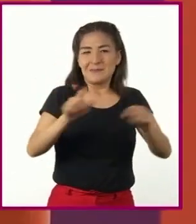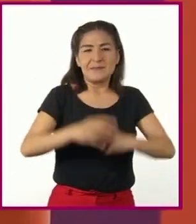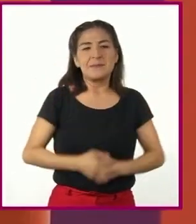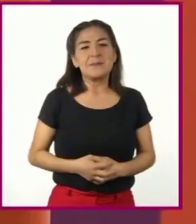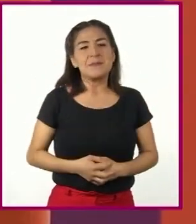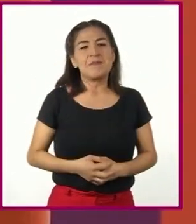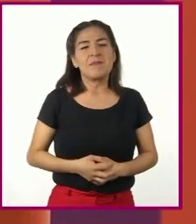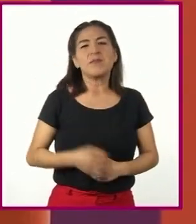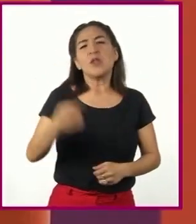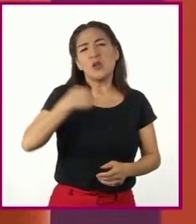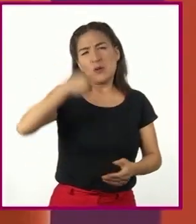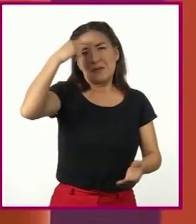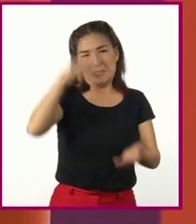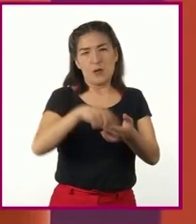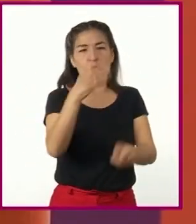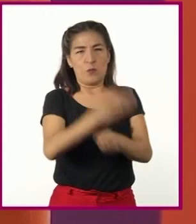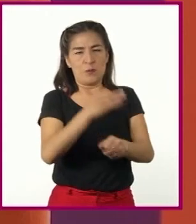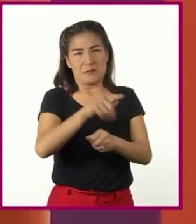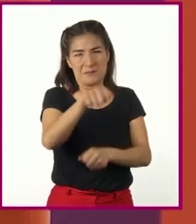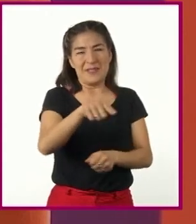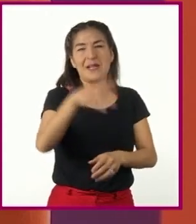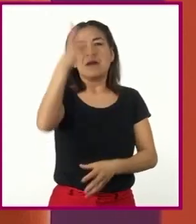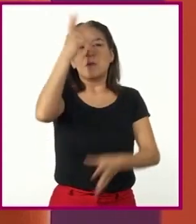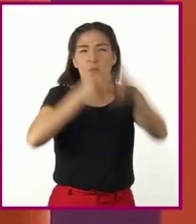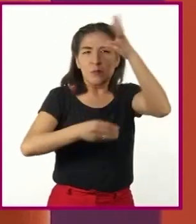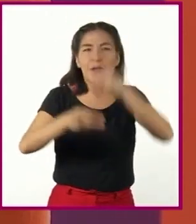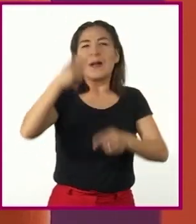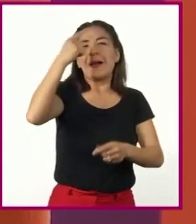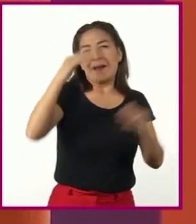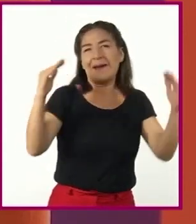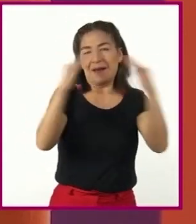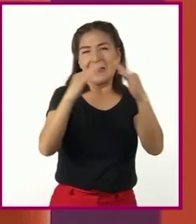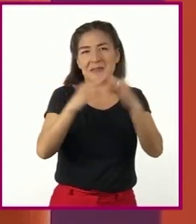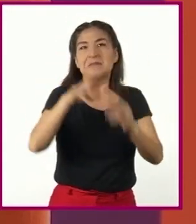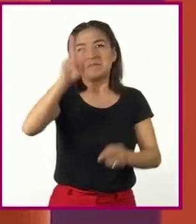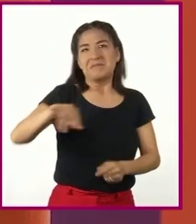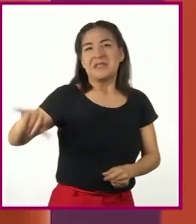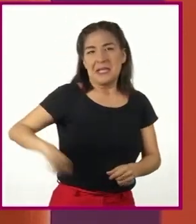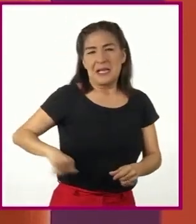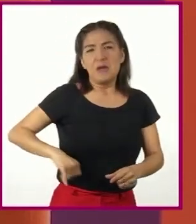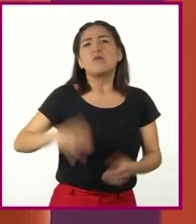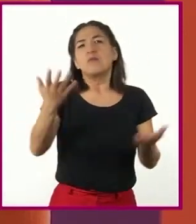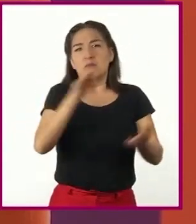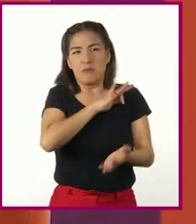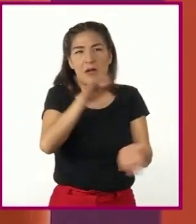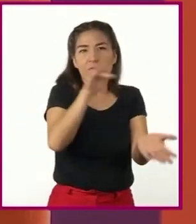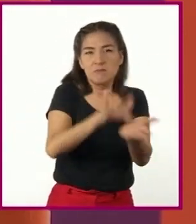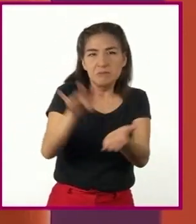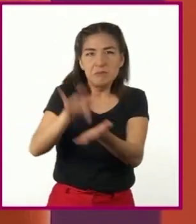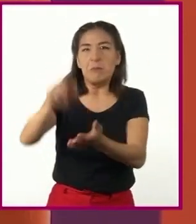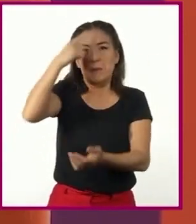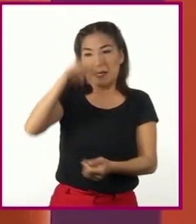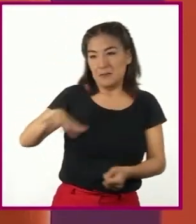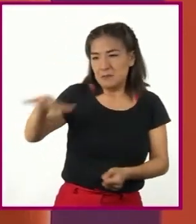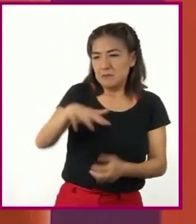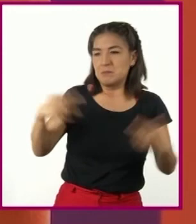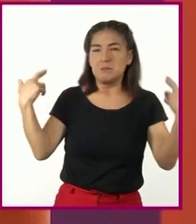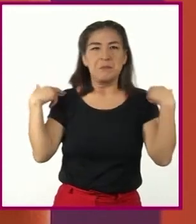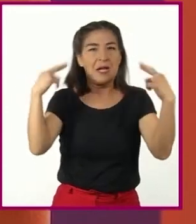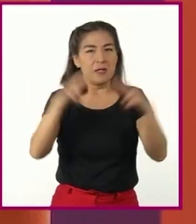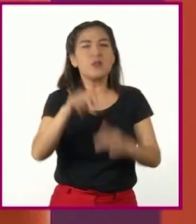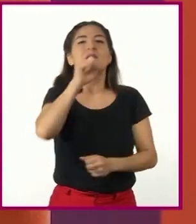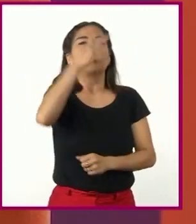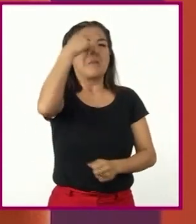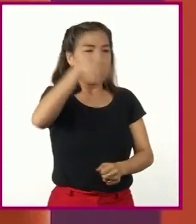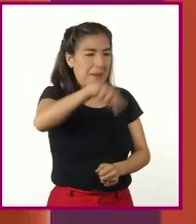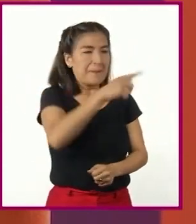que los programas de Aprende en Casa son interesantes y que pueden ser un muy buen apoyo para los docentes y para los padres de